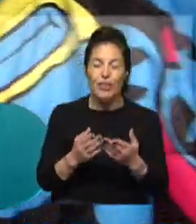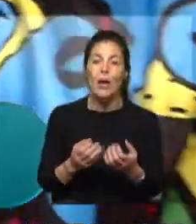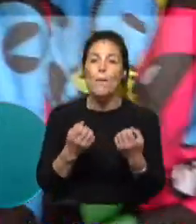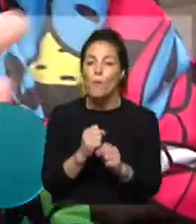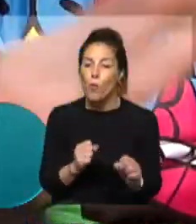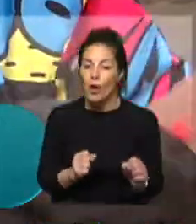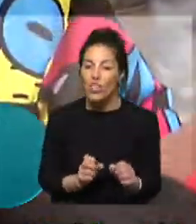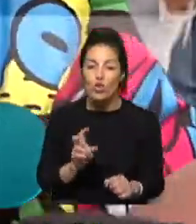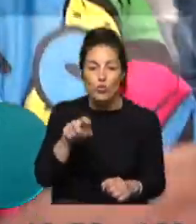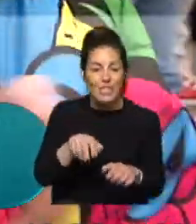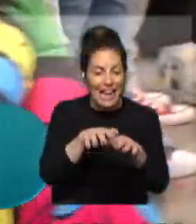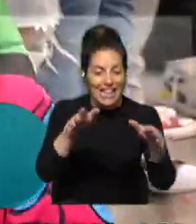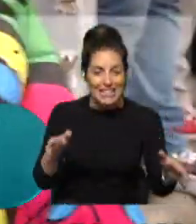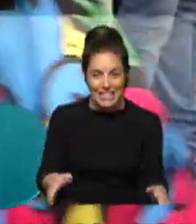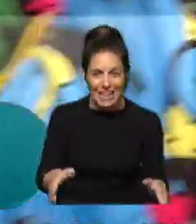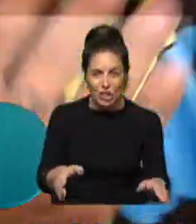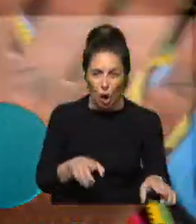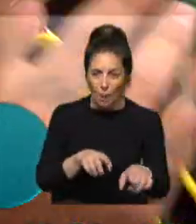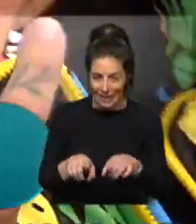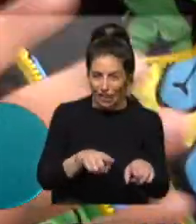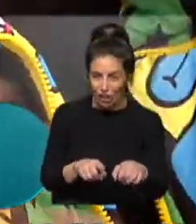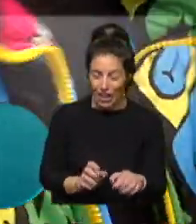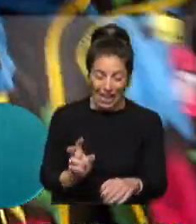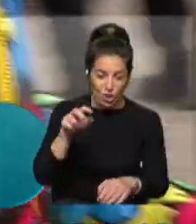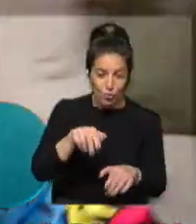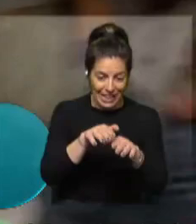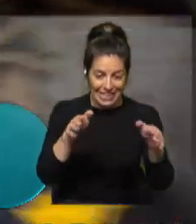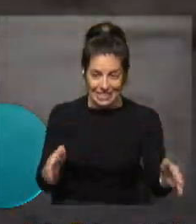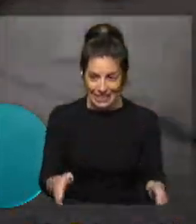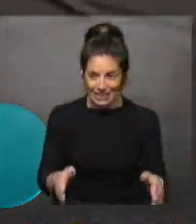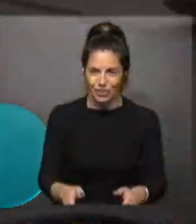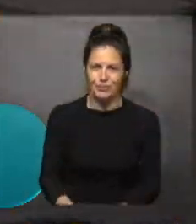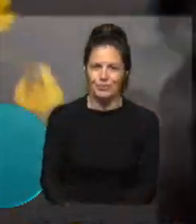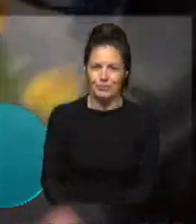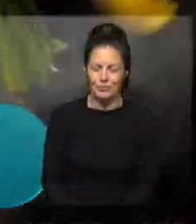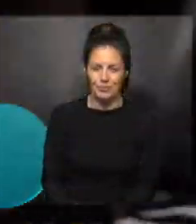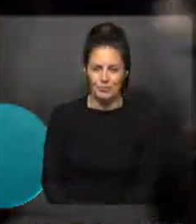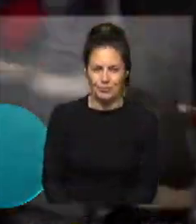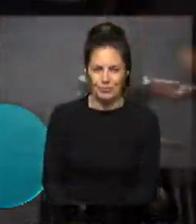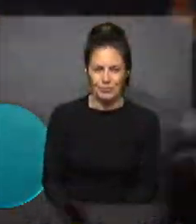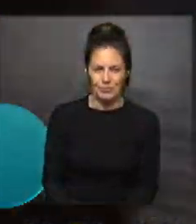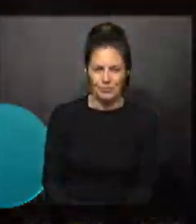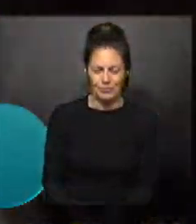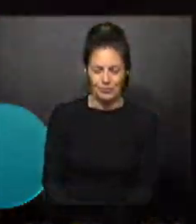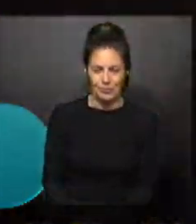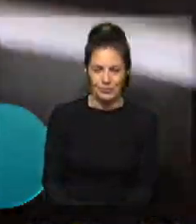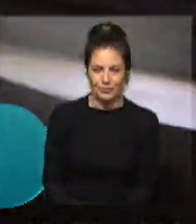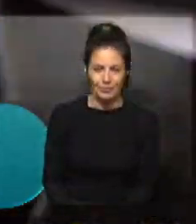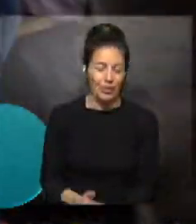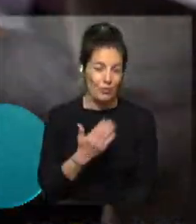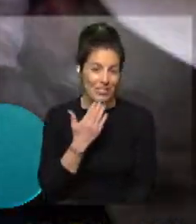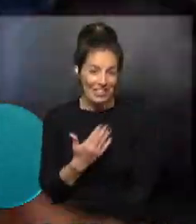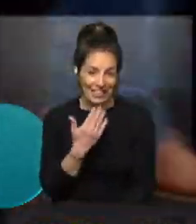subir contigo al escenario? ¿Me gestiona la subida al escenario? Venimos también. Venimos. Pablo, ¿nos gestiona la subida al escenario? Vamos a ver, ahí va. Gracias,